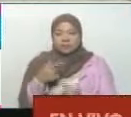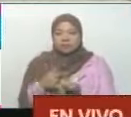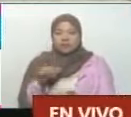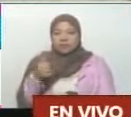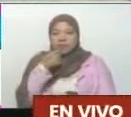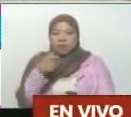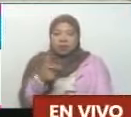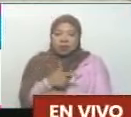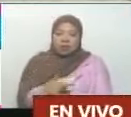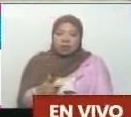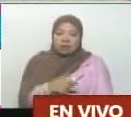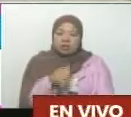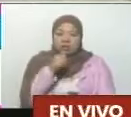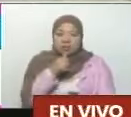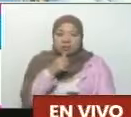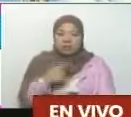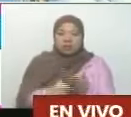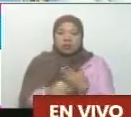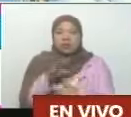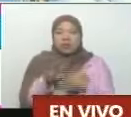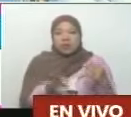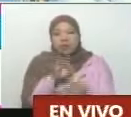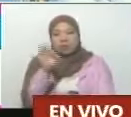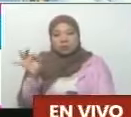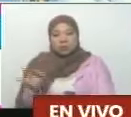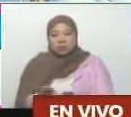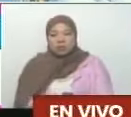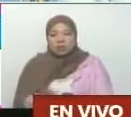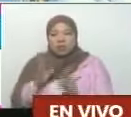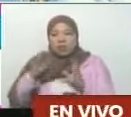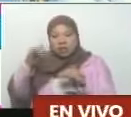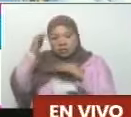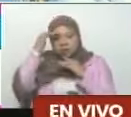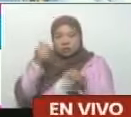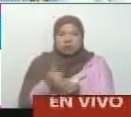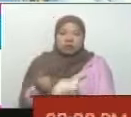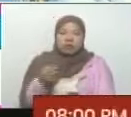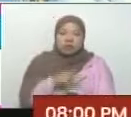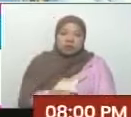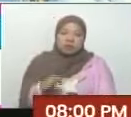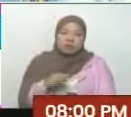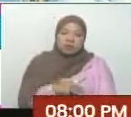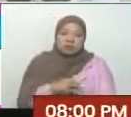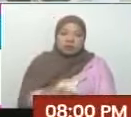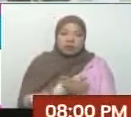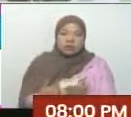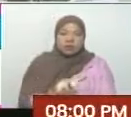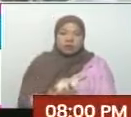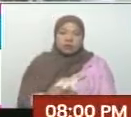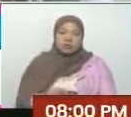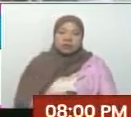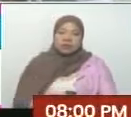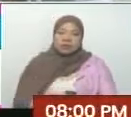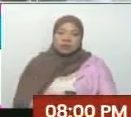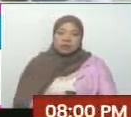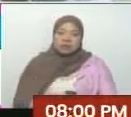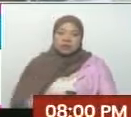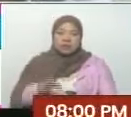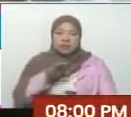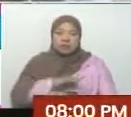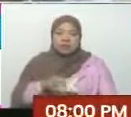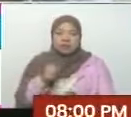gobierno puede anunciar que superó el 90% de atención y solución de los casos reportados por la